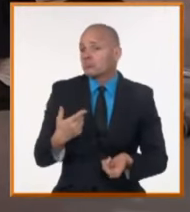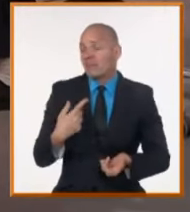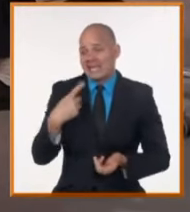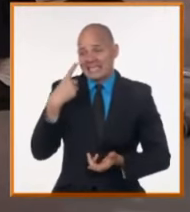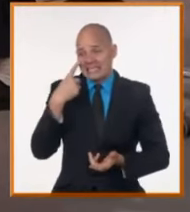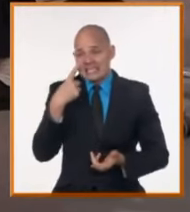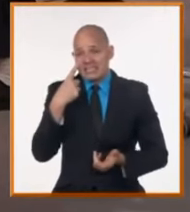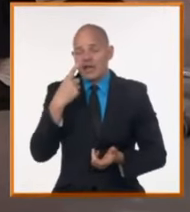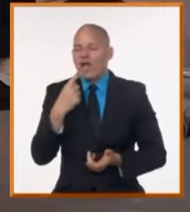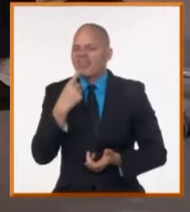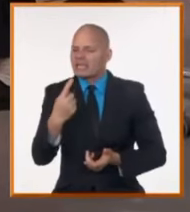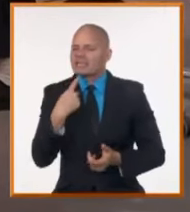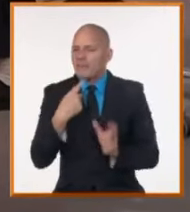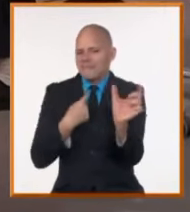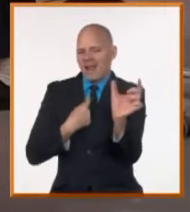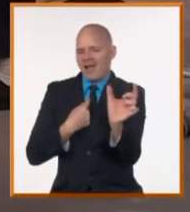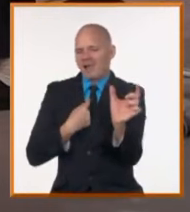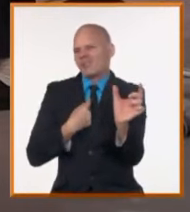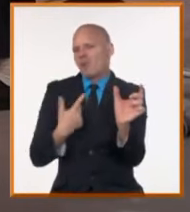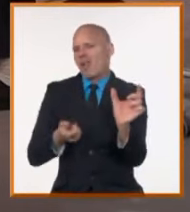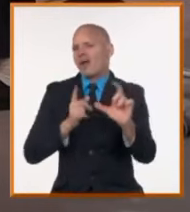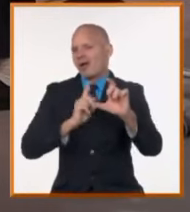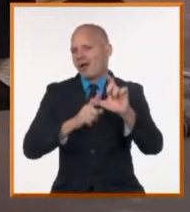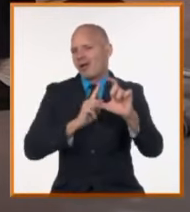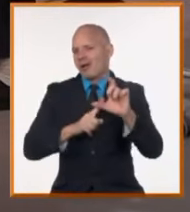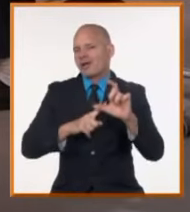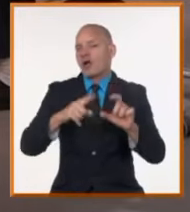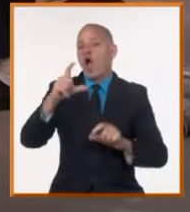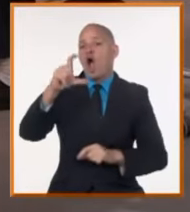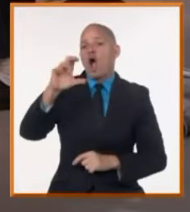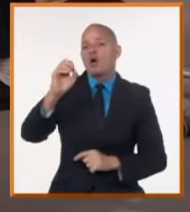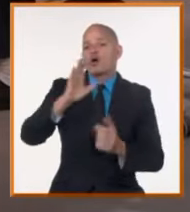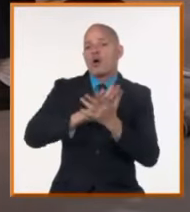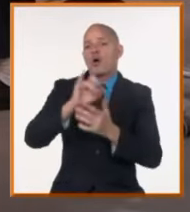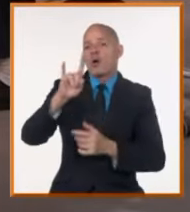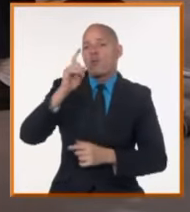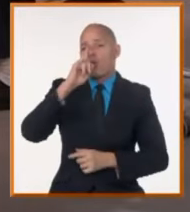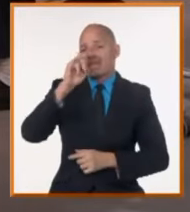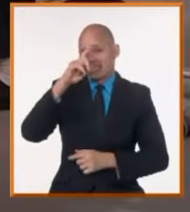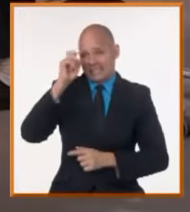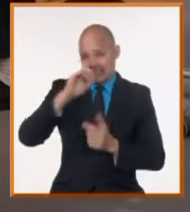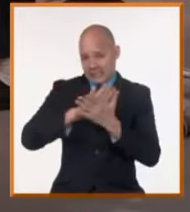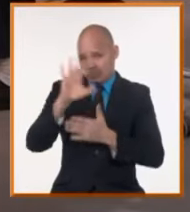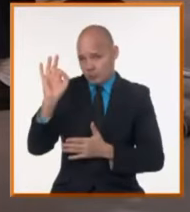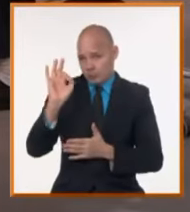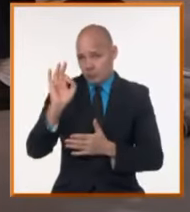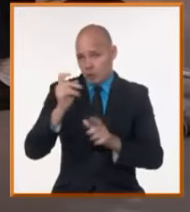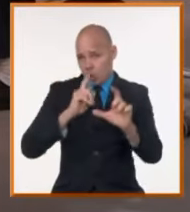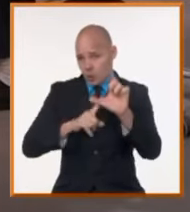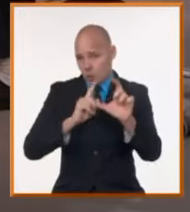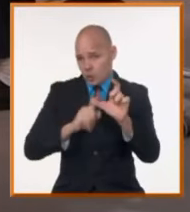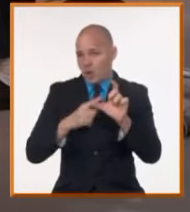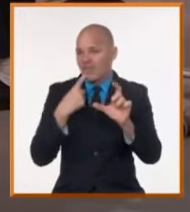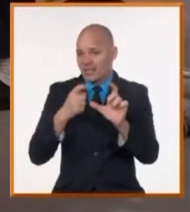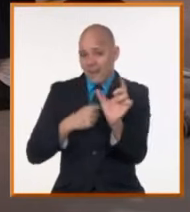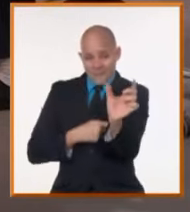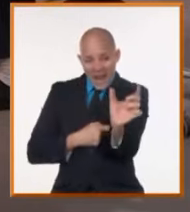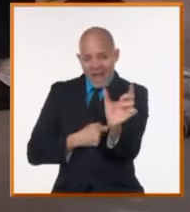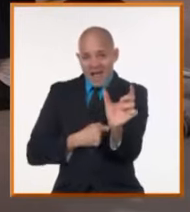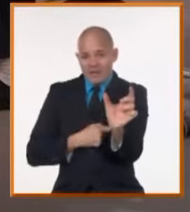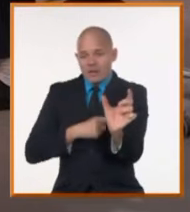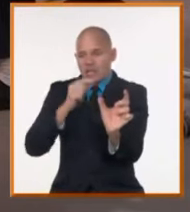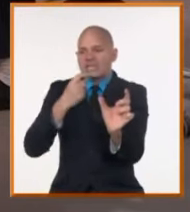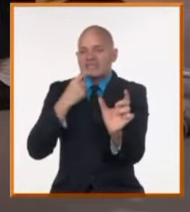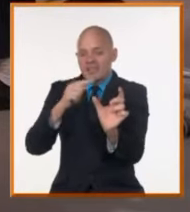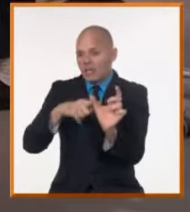El fantasma, la razón propagandística. Exacto, para justificar. Al final era un tema de soberanía, de independencia. Pero se mencionó ambas cosas, la seguridad